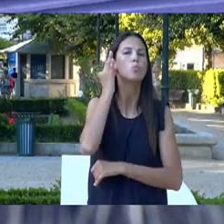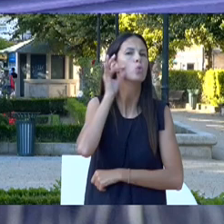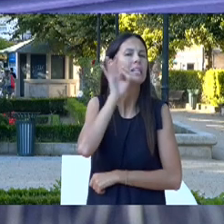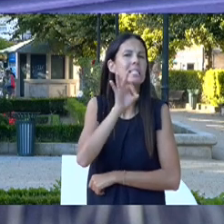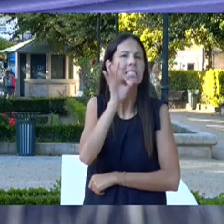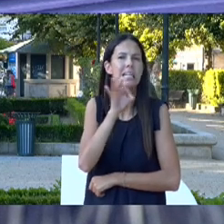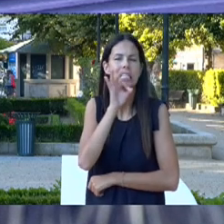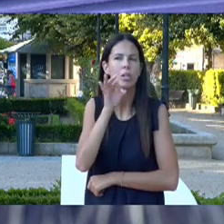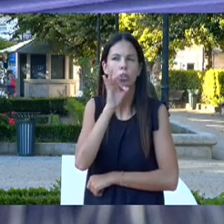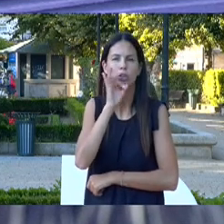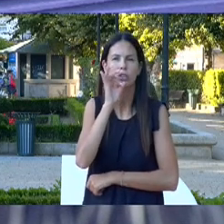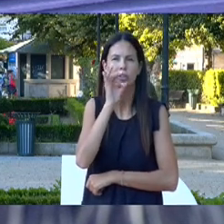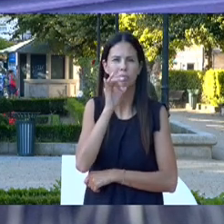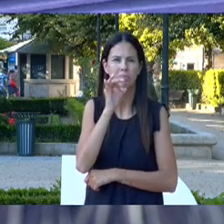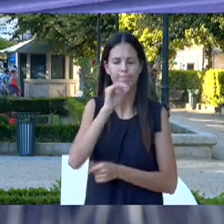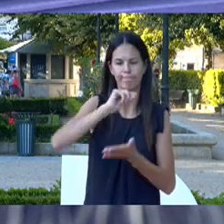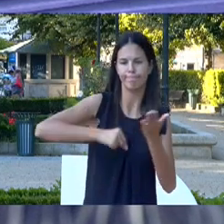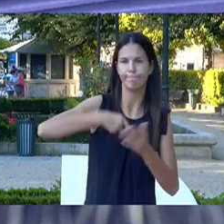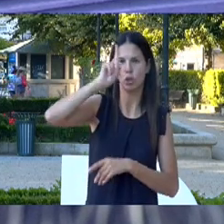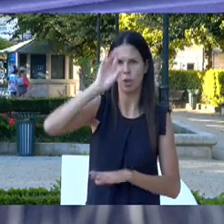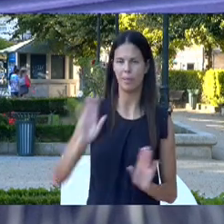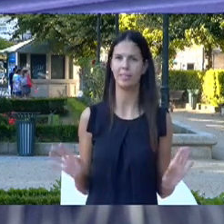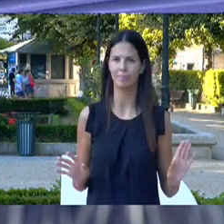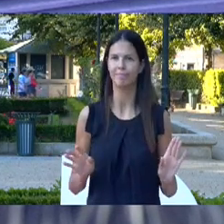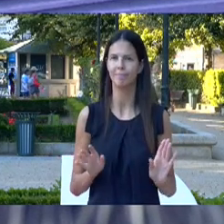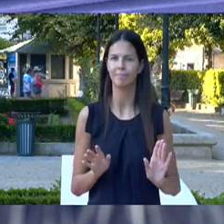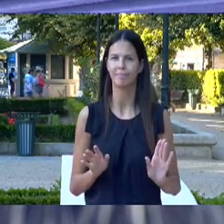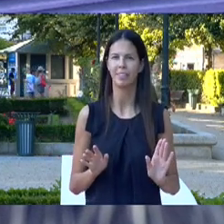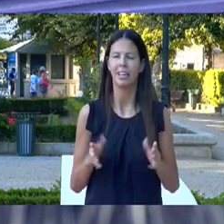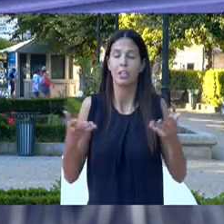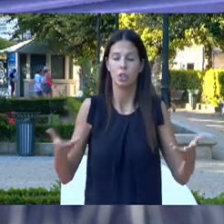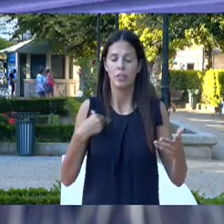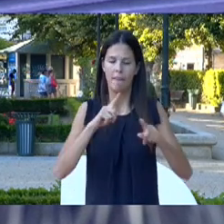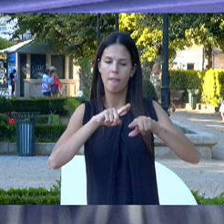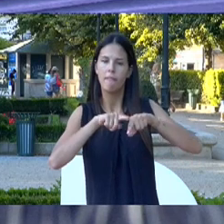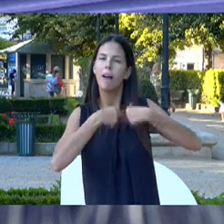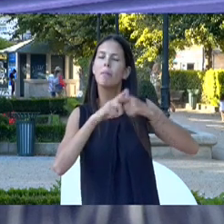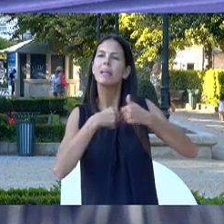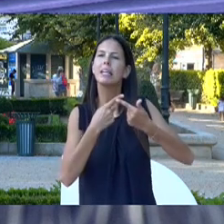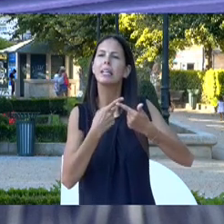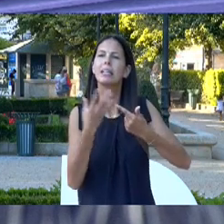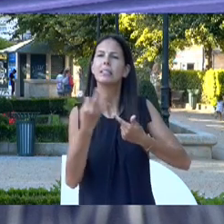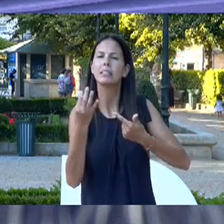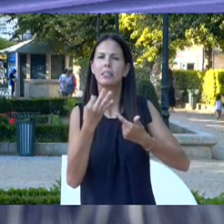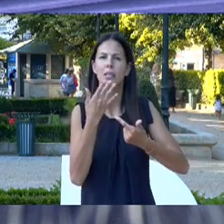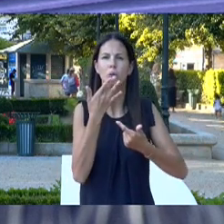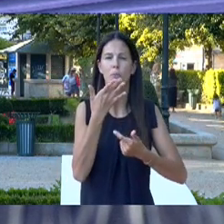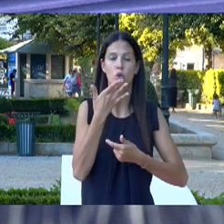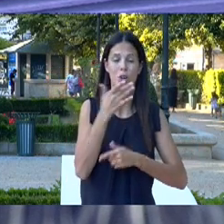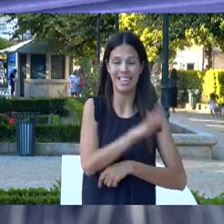galegas non sabía asinar. Esta é a situación, non? E as familias, pois, non enviaban as nenas á